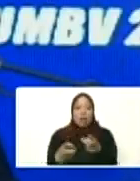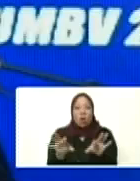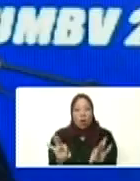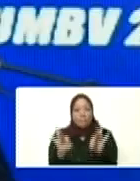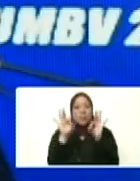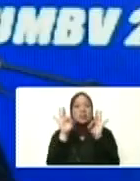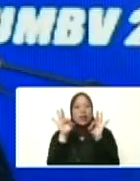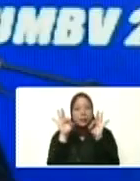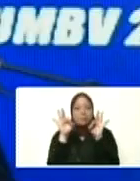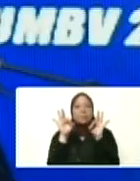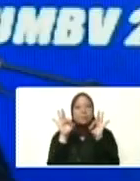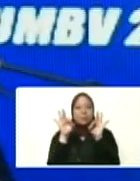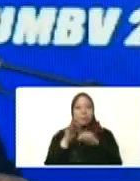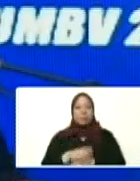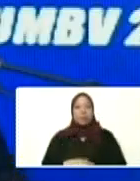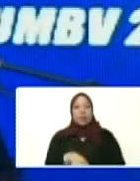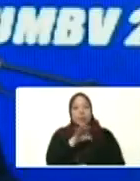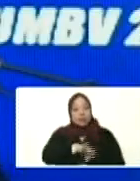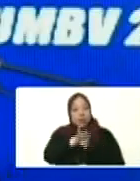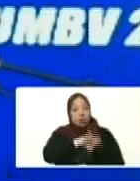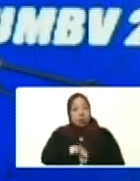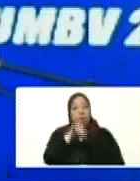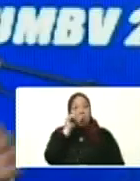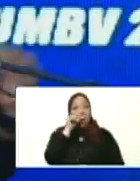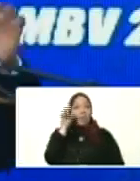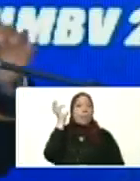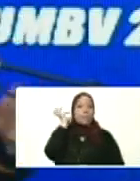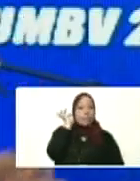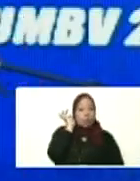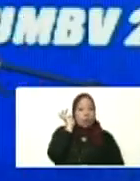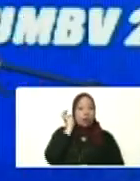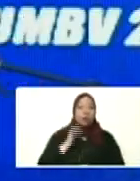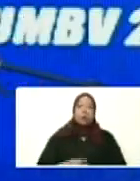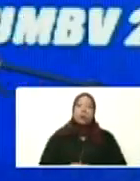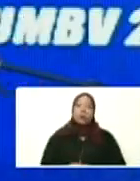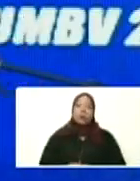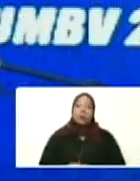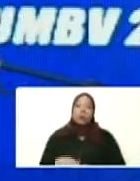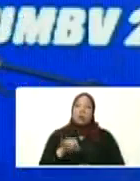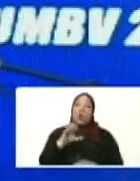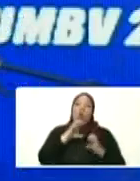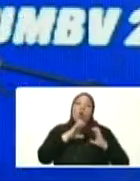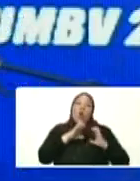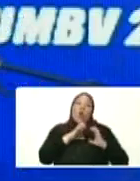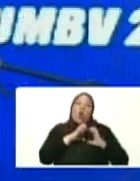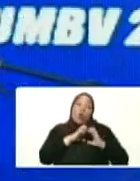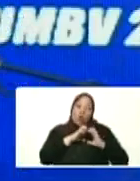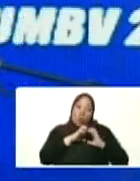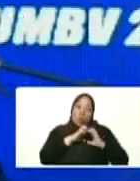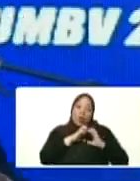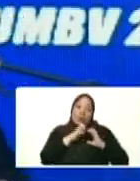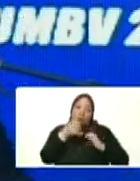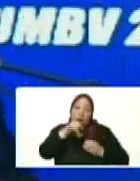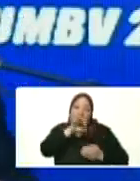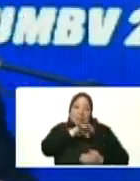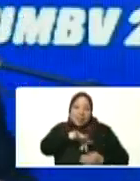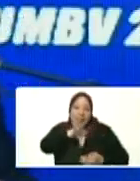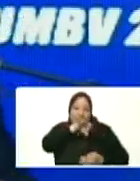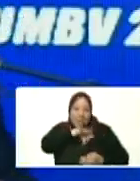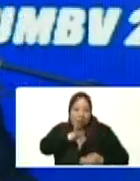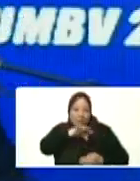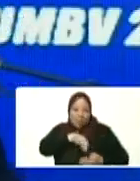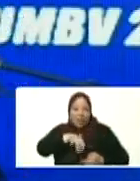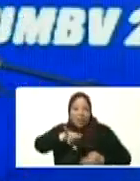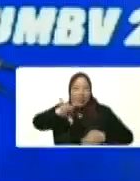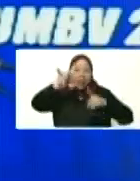especiales, señoras y señores. El que pone el corazón en lo que hace encuentra soluciones